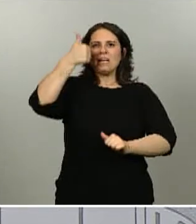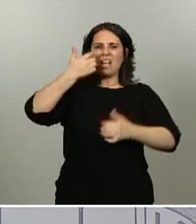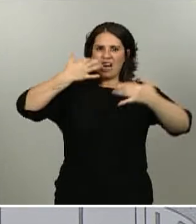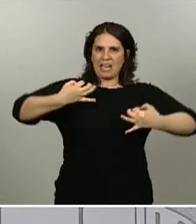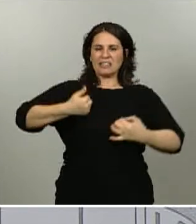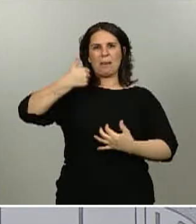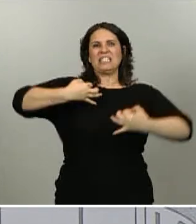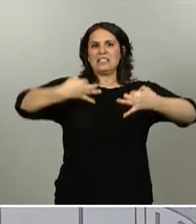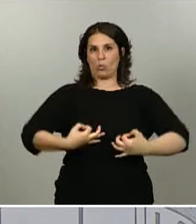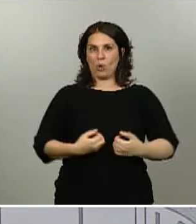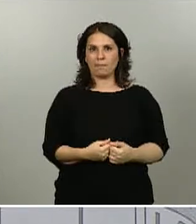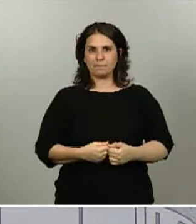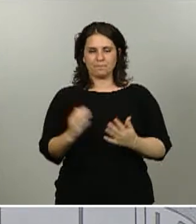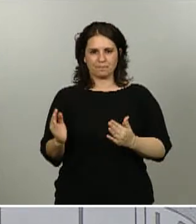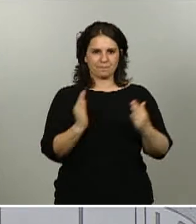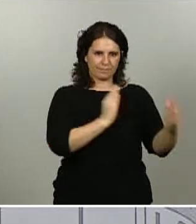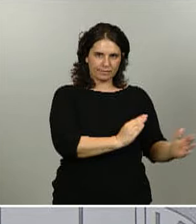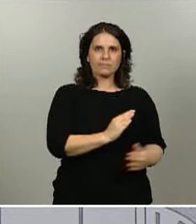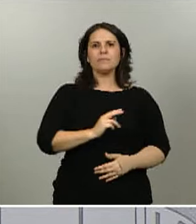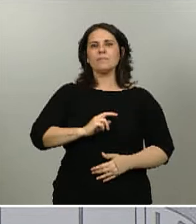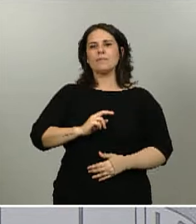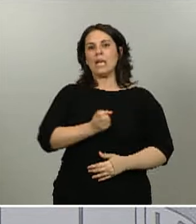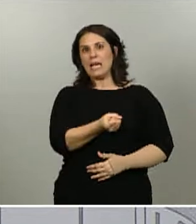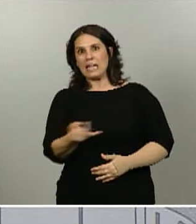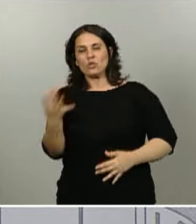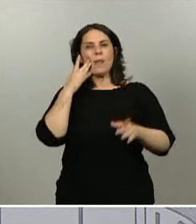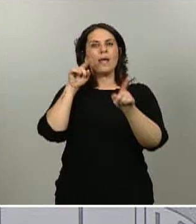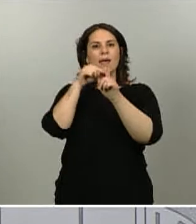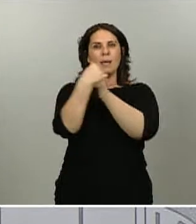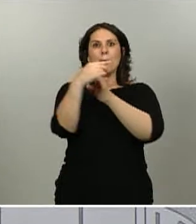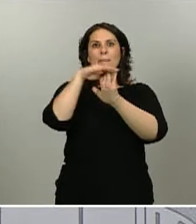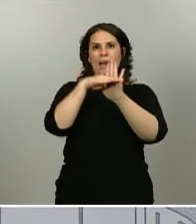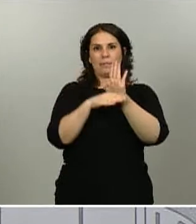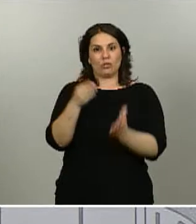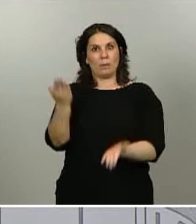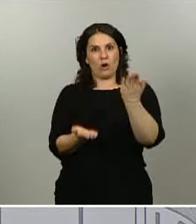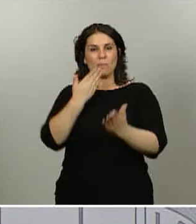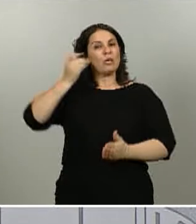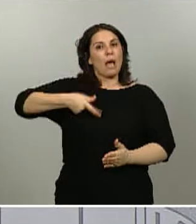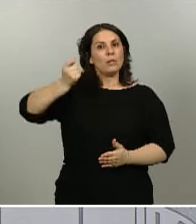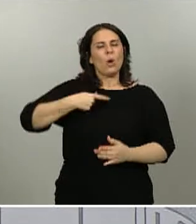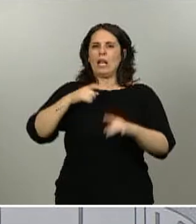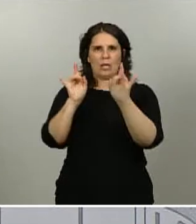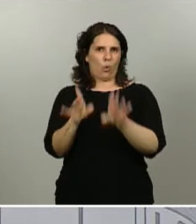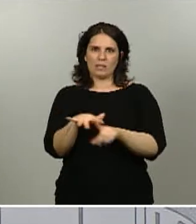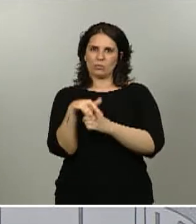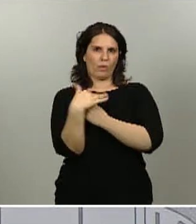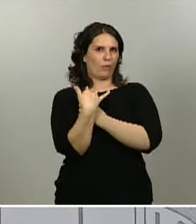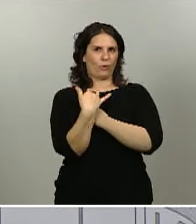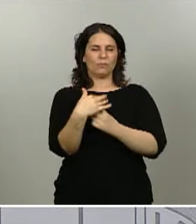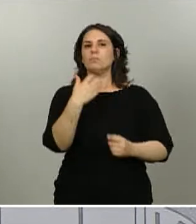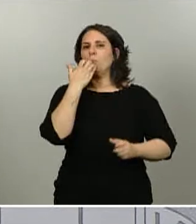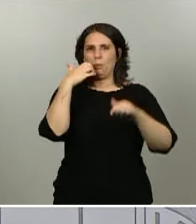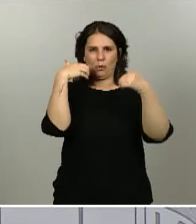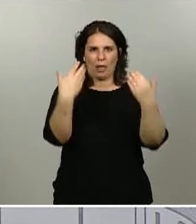mismo nos sucede con el resto de los parámetros que estamos valorando habitualmente. Estamos hablando, por ejemplo, de los